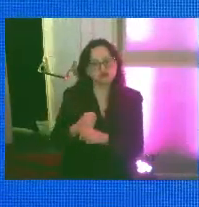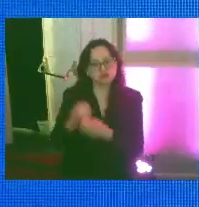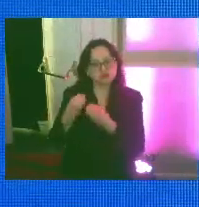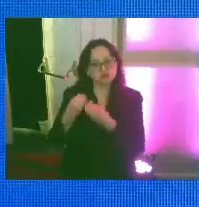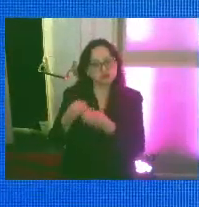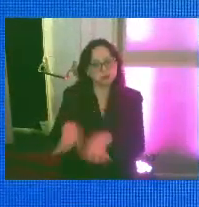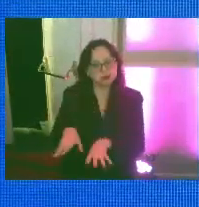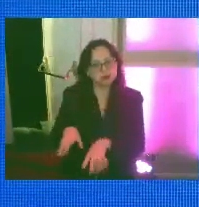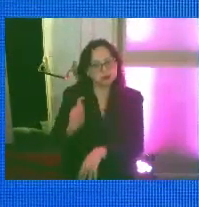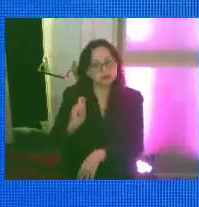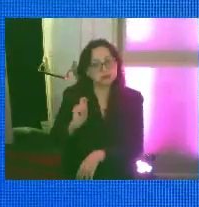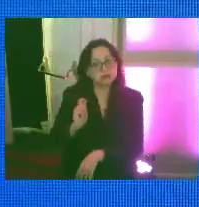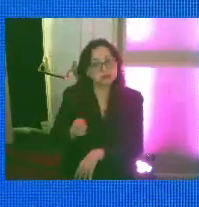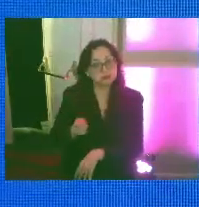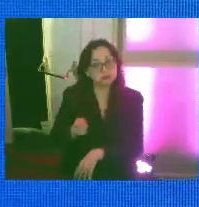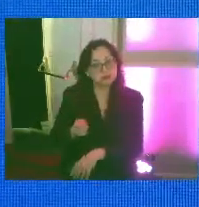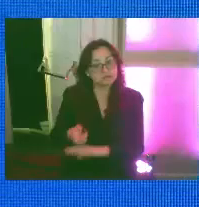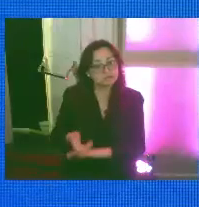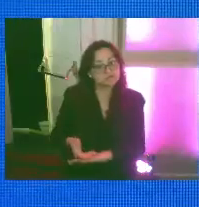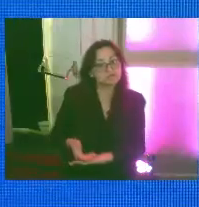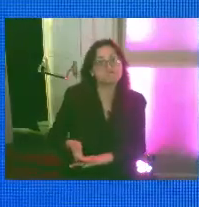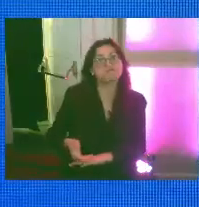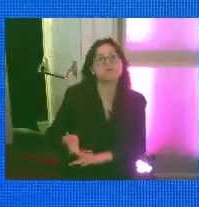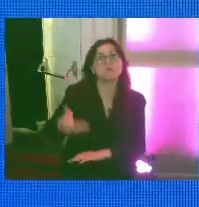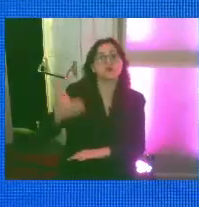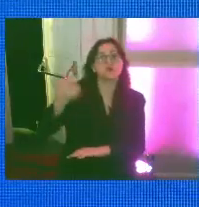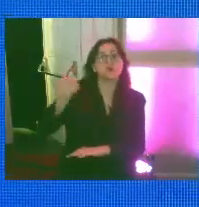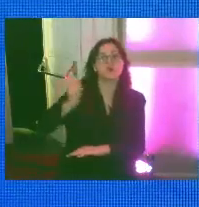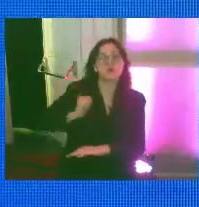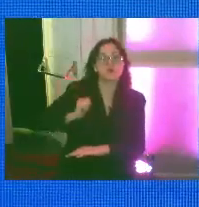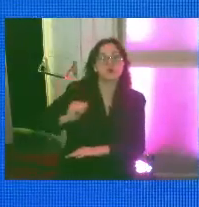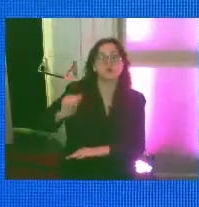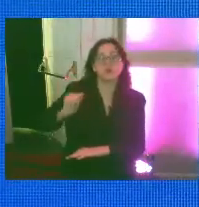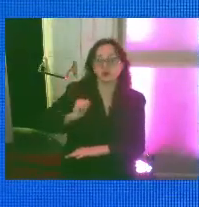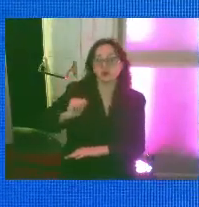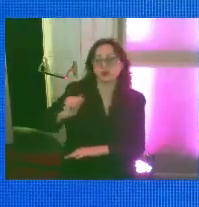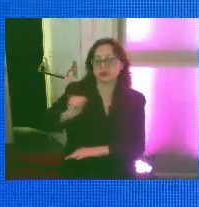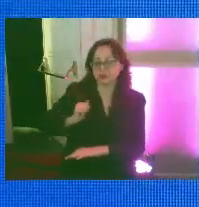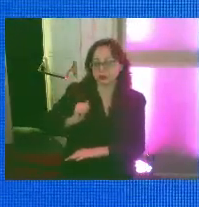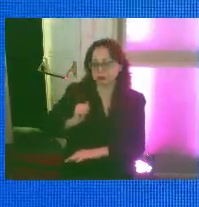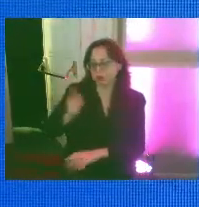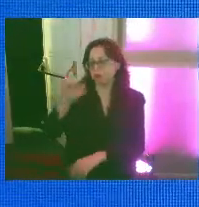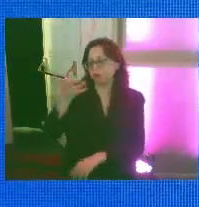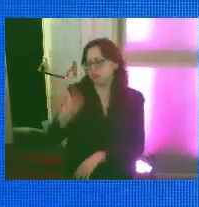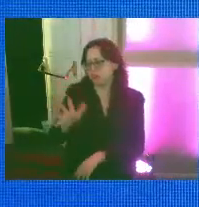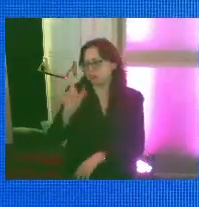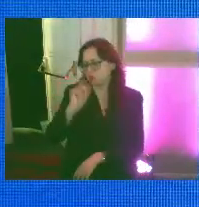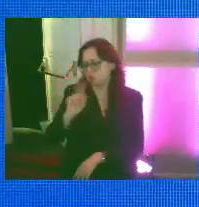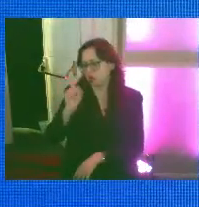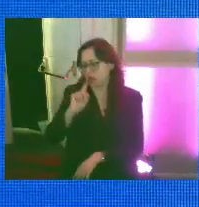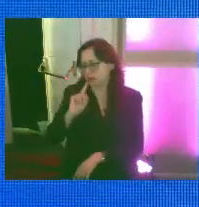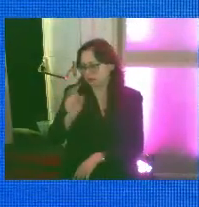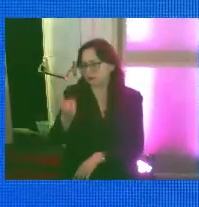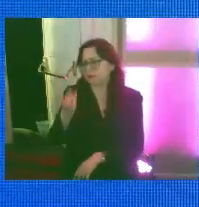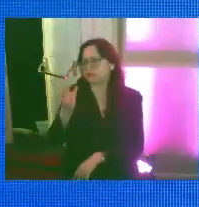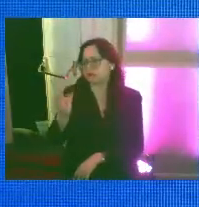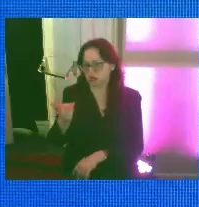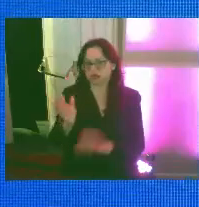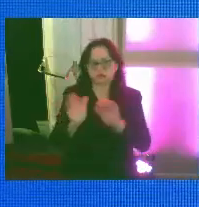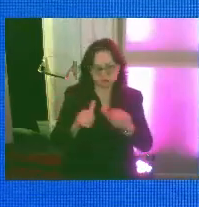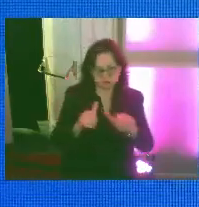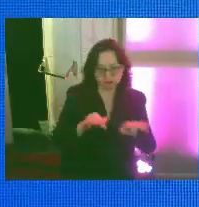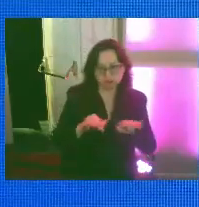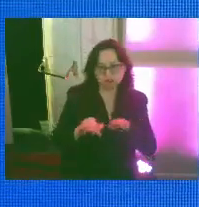siglo, ¿sí? En donde más o menos 3 de cada 10 mujeres participaban en el mercado laboral. Esto es